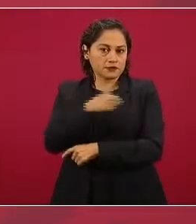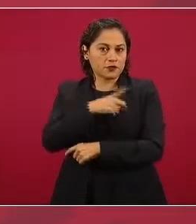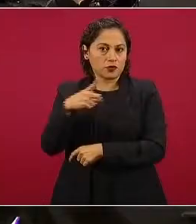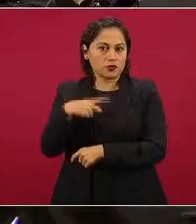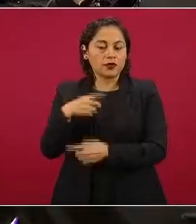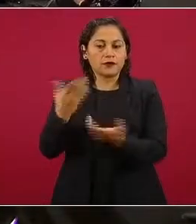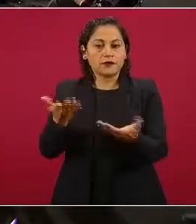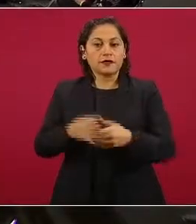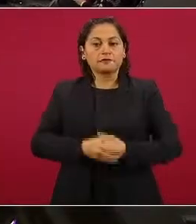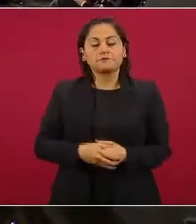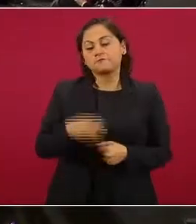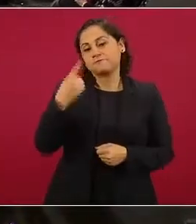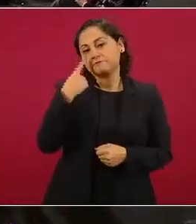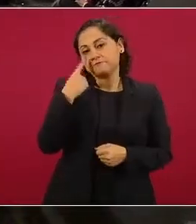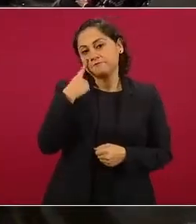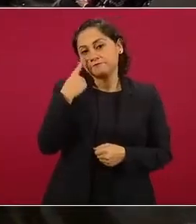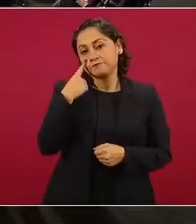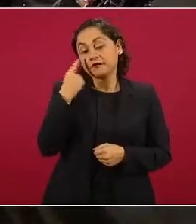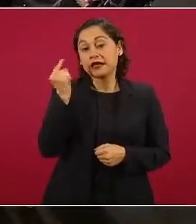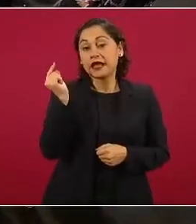se le va a poner en libertad en Nueva York,